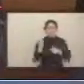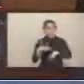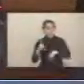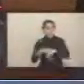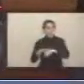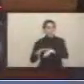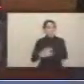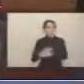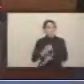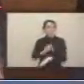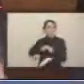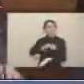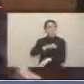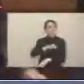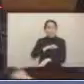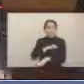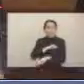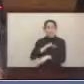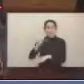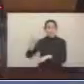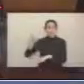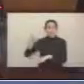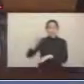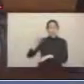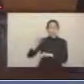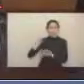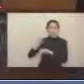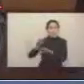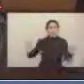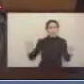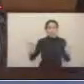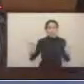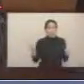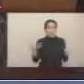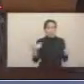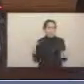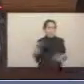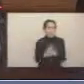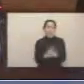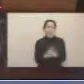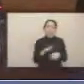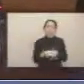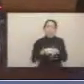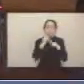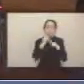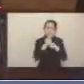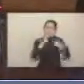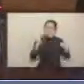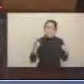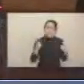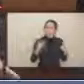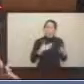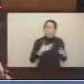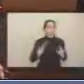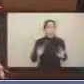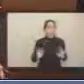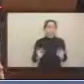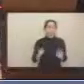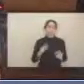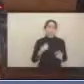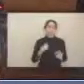de España retira en su conjunto. Nosotros apostamos por una red pública y entendemos que lo